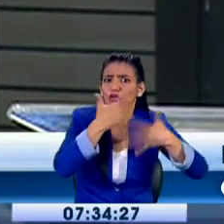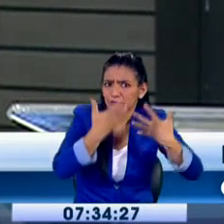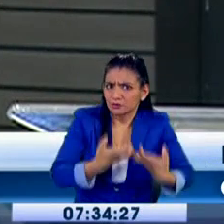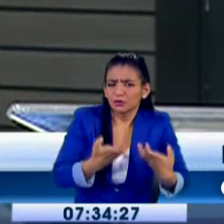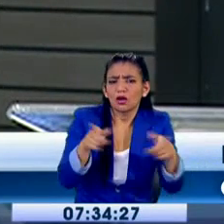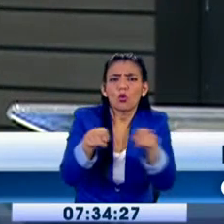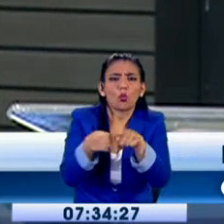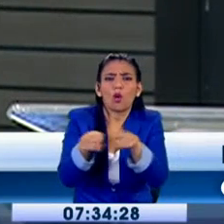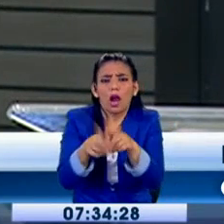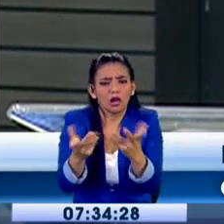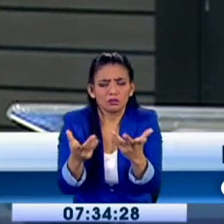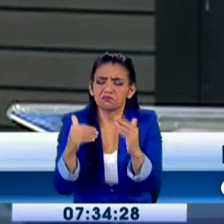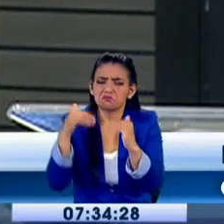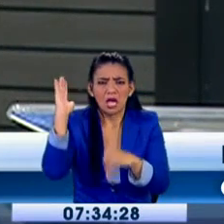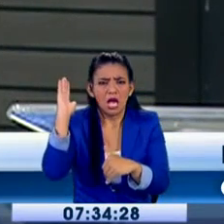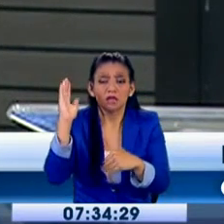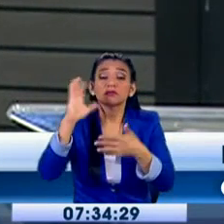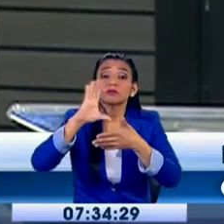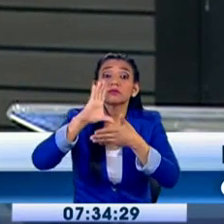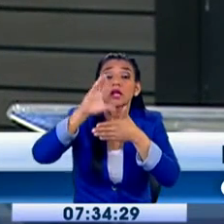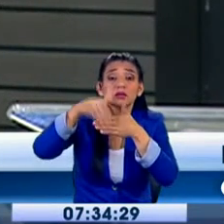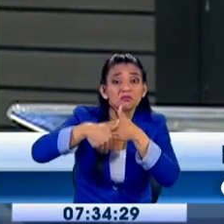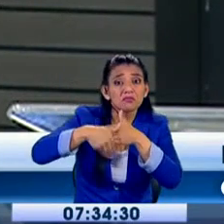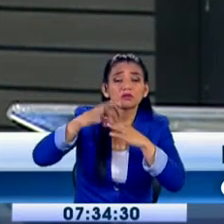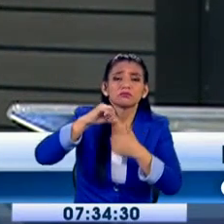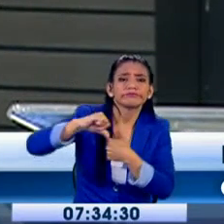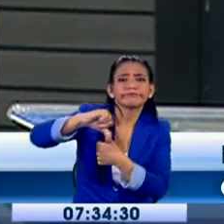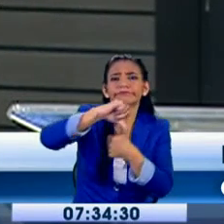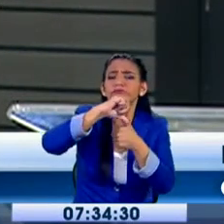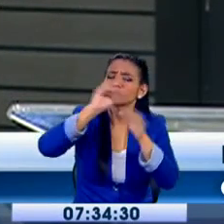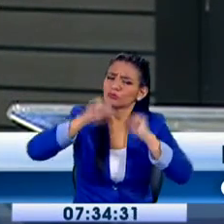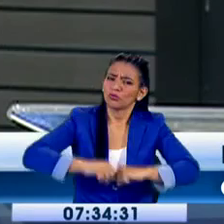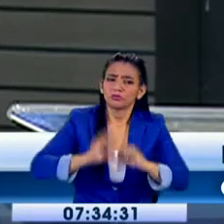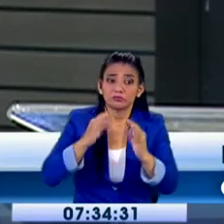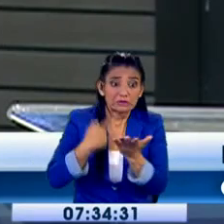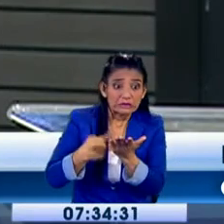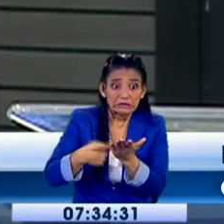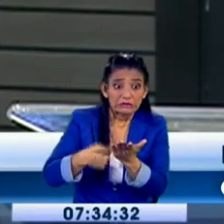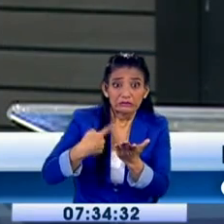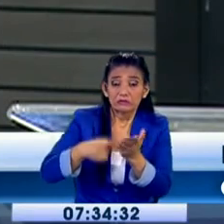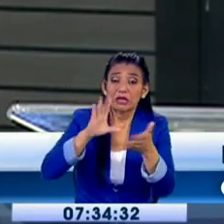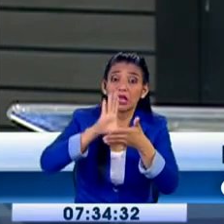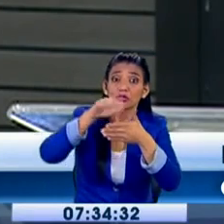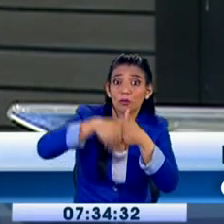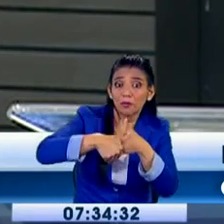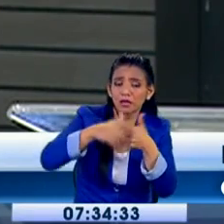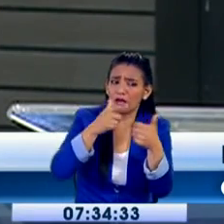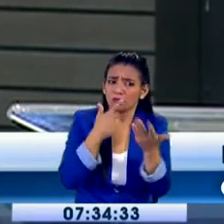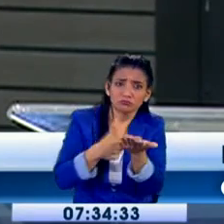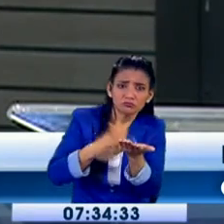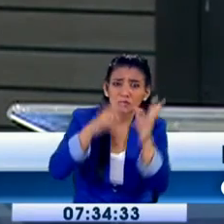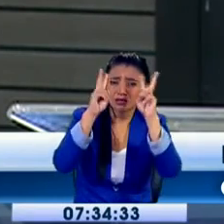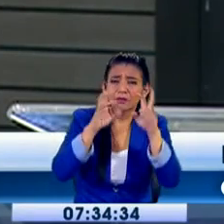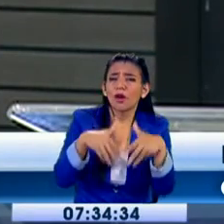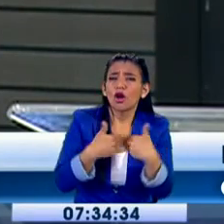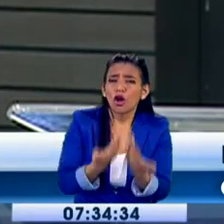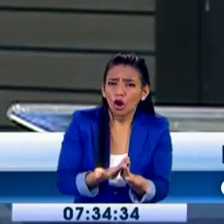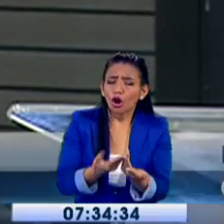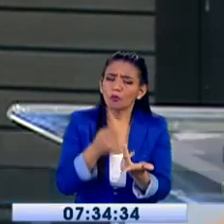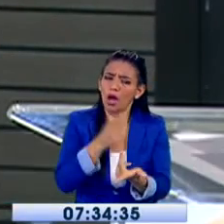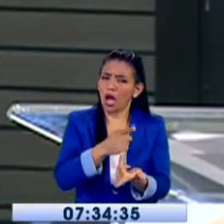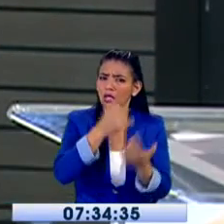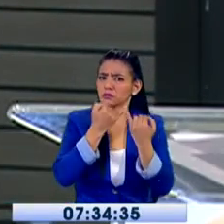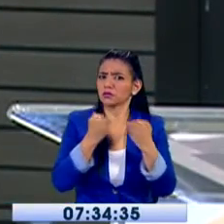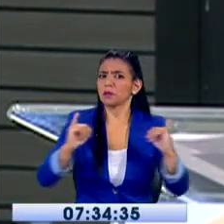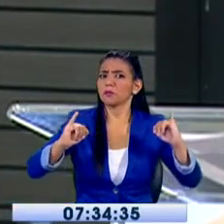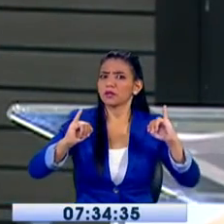espacio donde los latinoamericanos y caribeños tratemos los asuntos de Latinoamérica y el Caribe en forma soberana